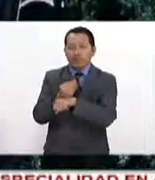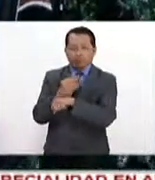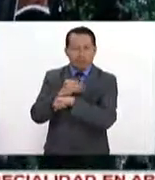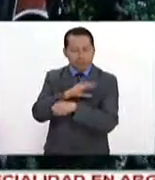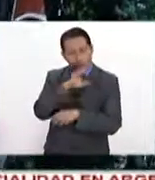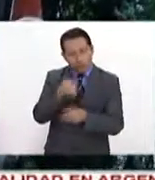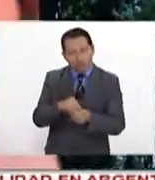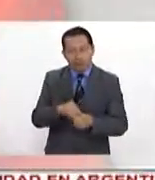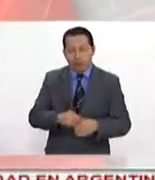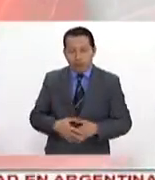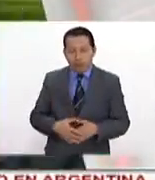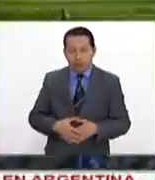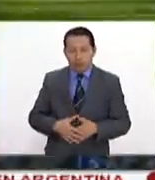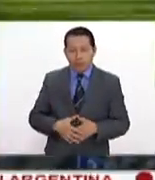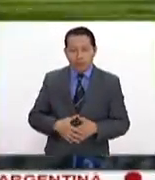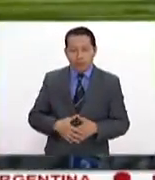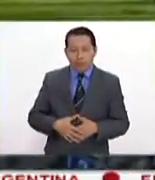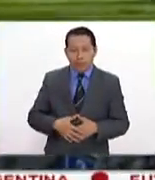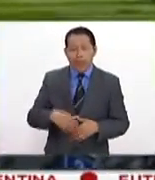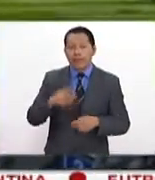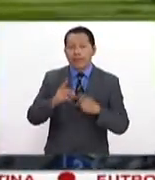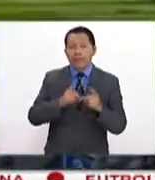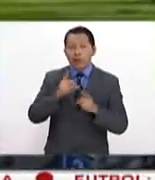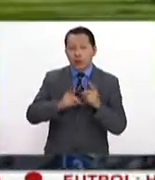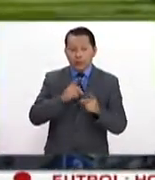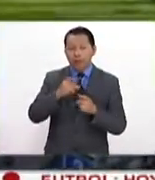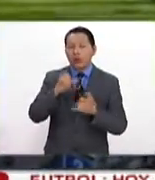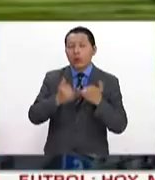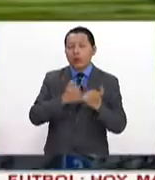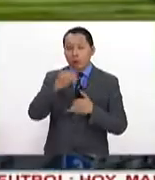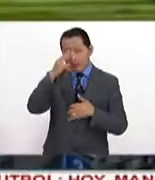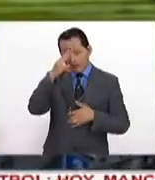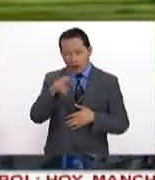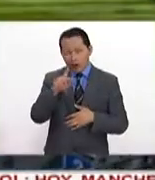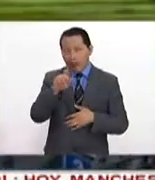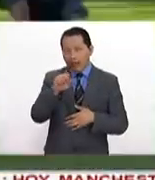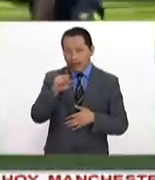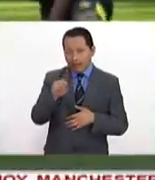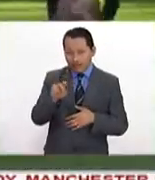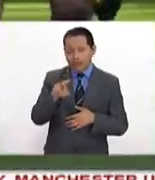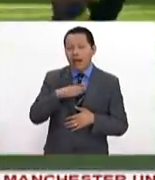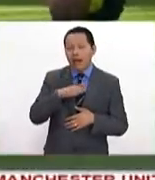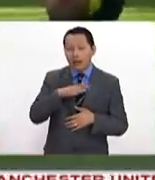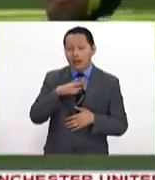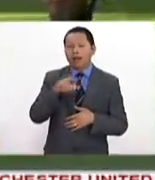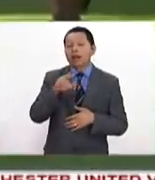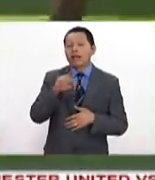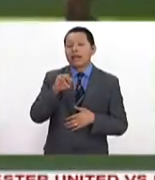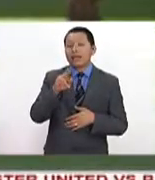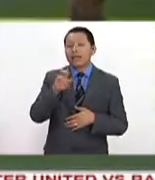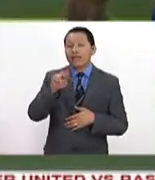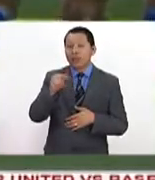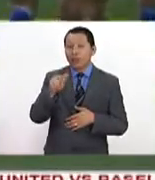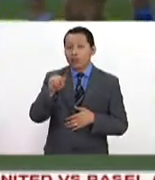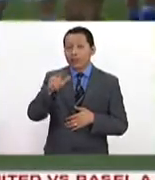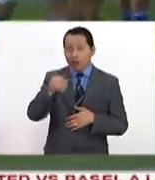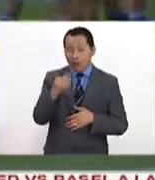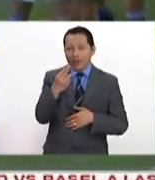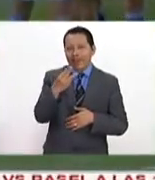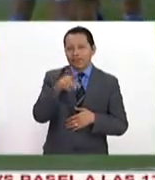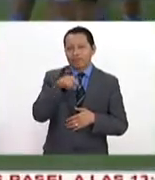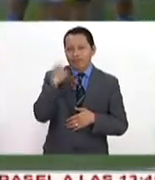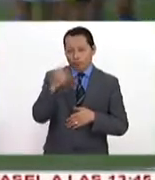total. Y en los deportes, el jugador mexicano del PSV, Irving Lozano, fue suspendido 3 partidos